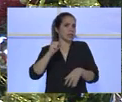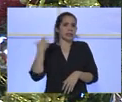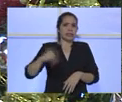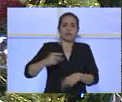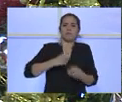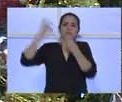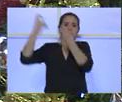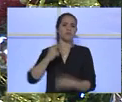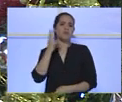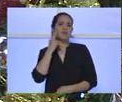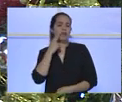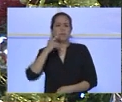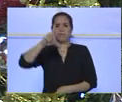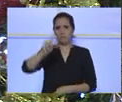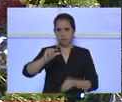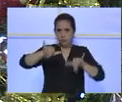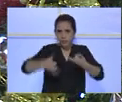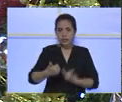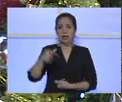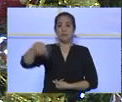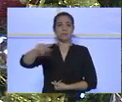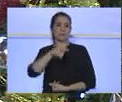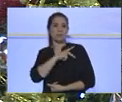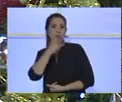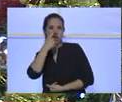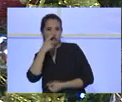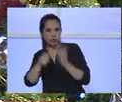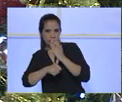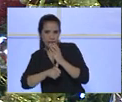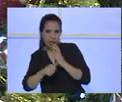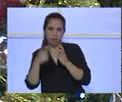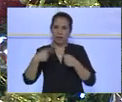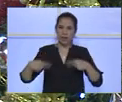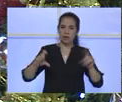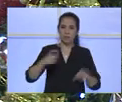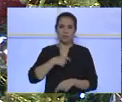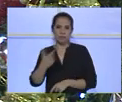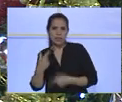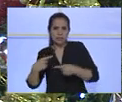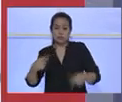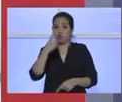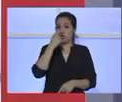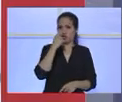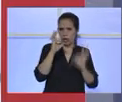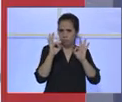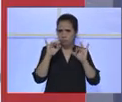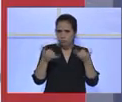efectiva el paso de migraciones, así como también los controles estrictos. ¿A qué se debe eso, presidente? Bueno,